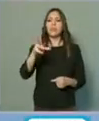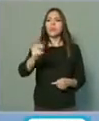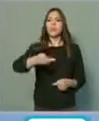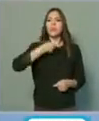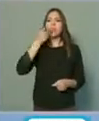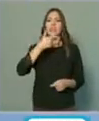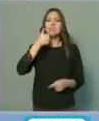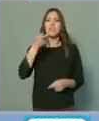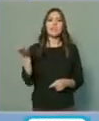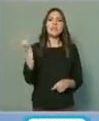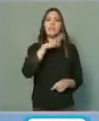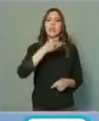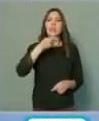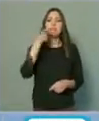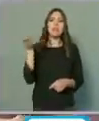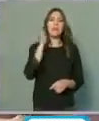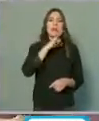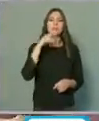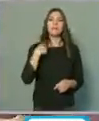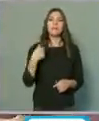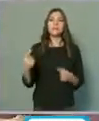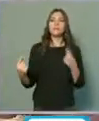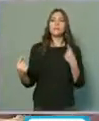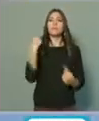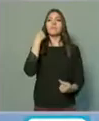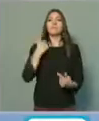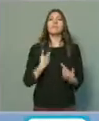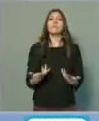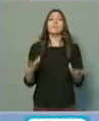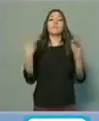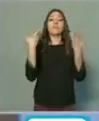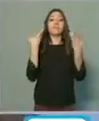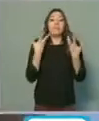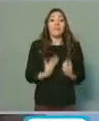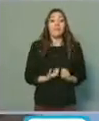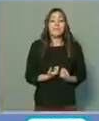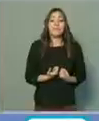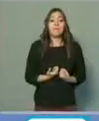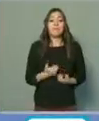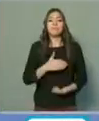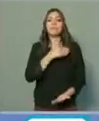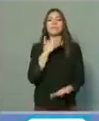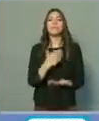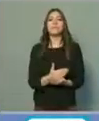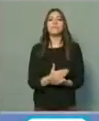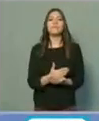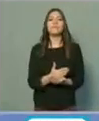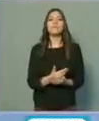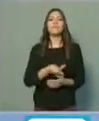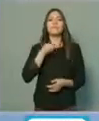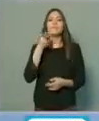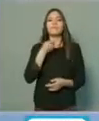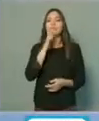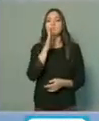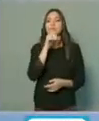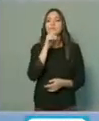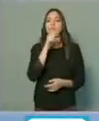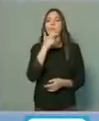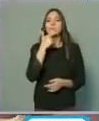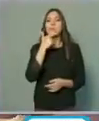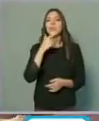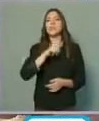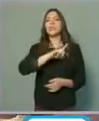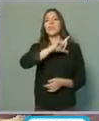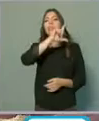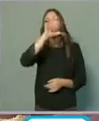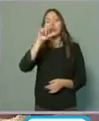hablas así? Eso así no se dice. Inmediatamente se genera una creencia que puede durar muchos años. Y fue hasta que yo pude, a través de